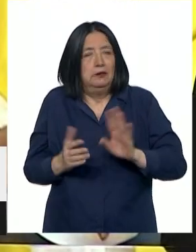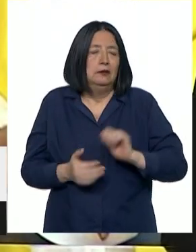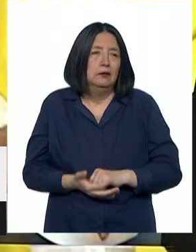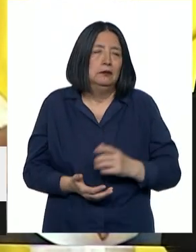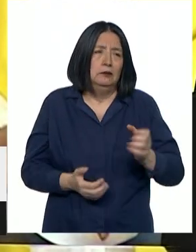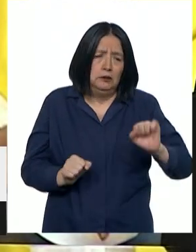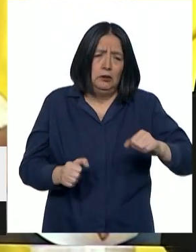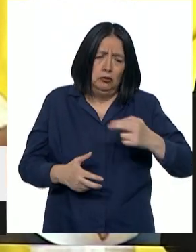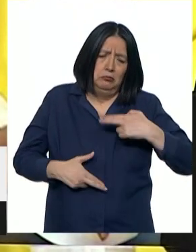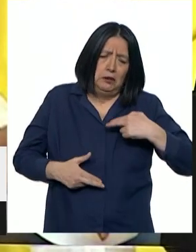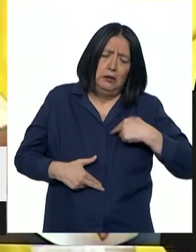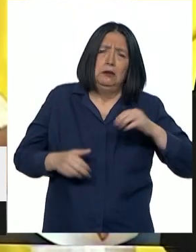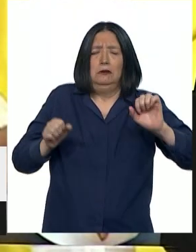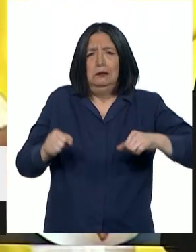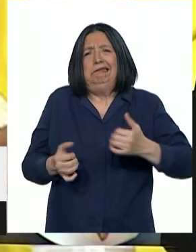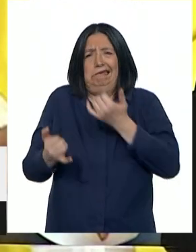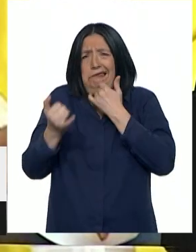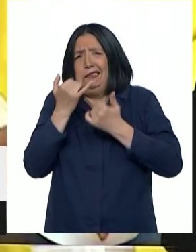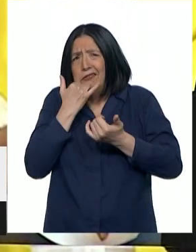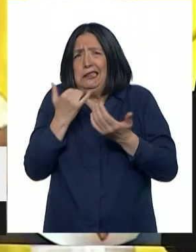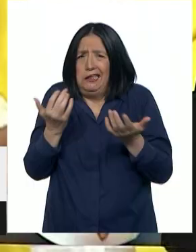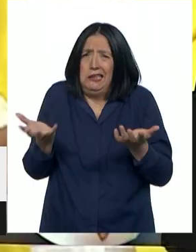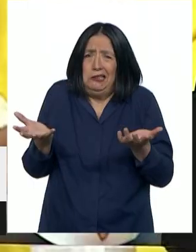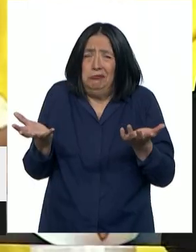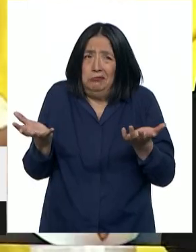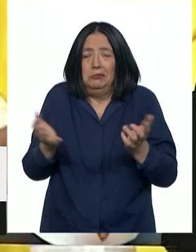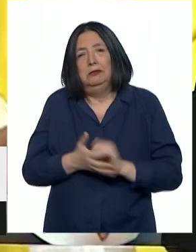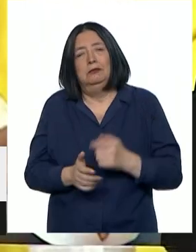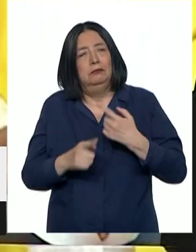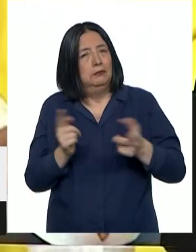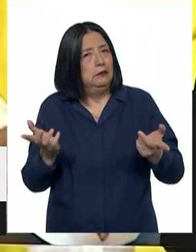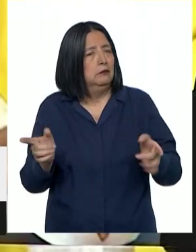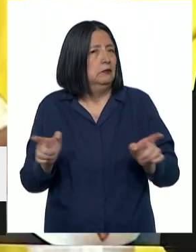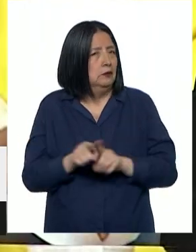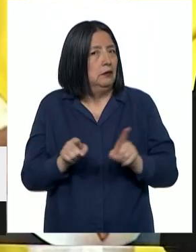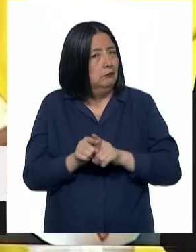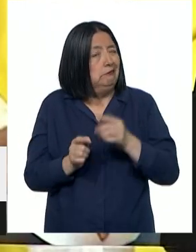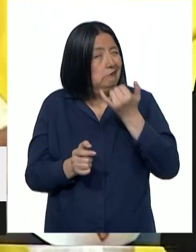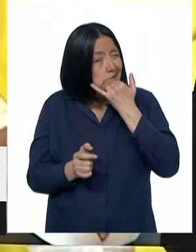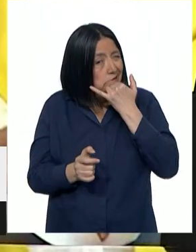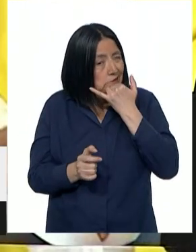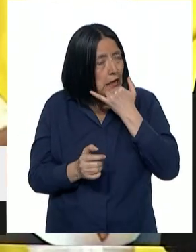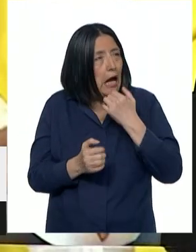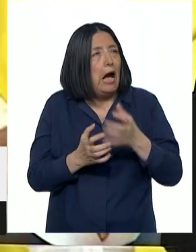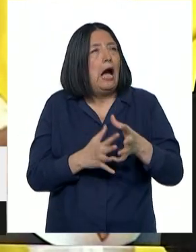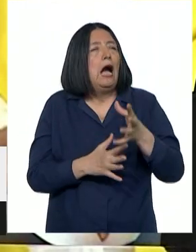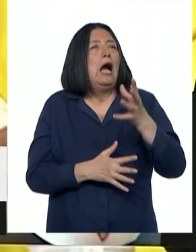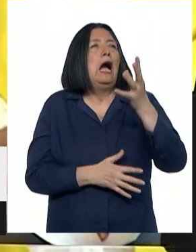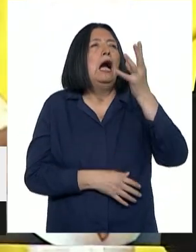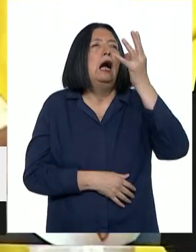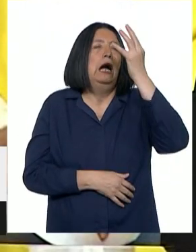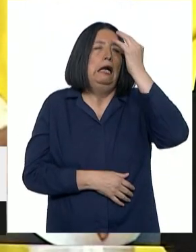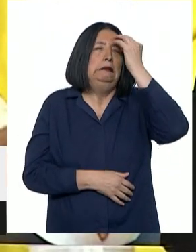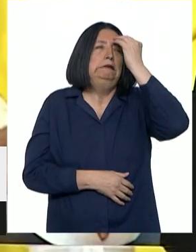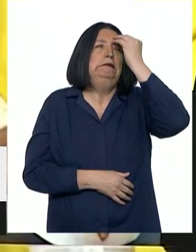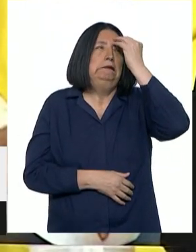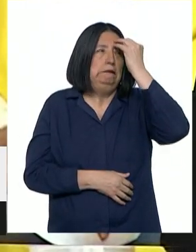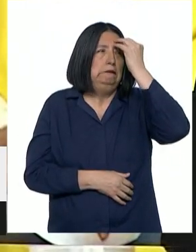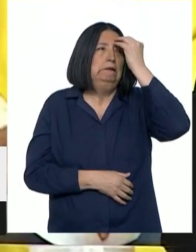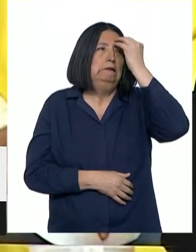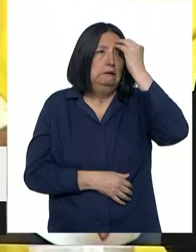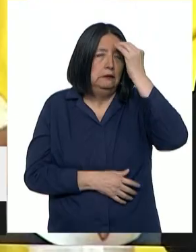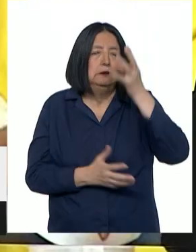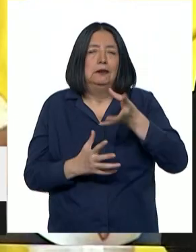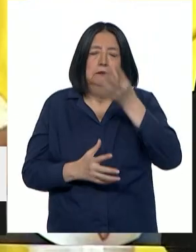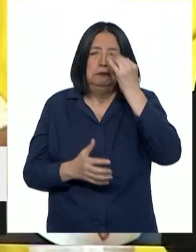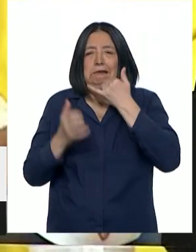Somos humanos y cometemos errores, pero también a veces los errores nos enseñan y aprendemos de nuestros